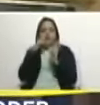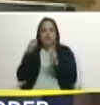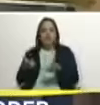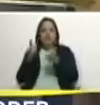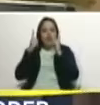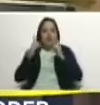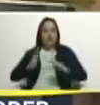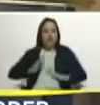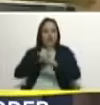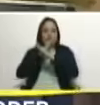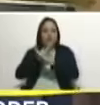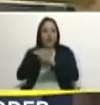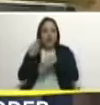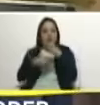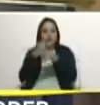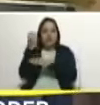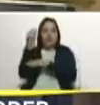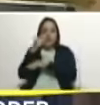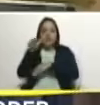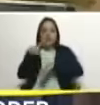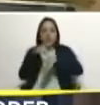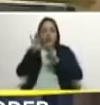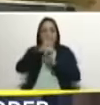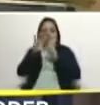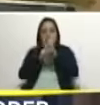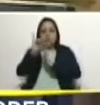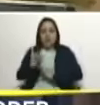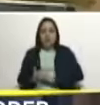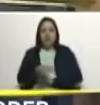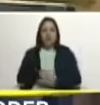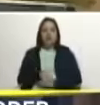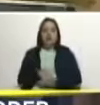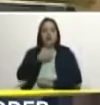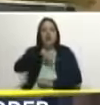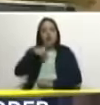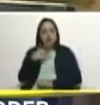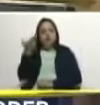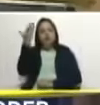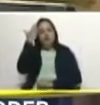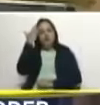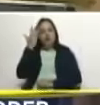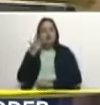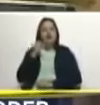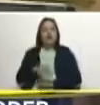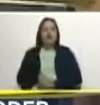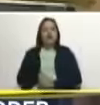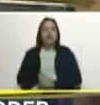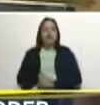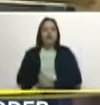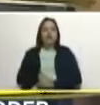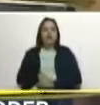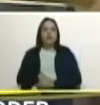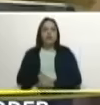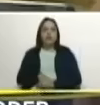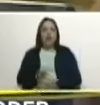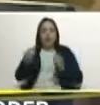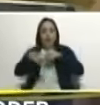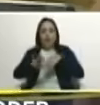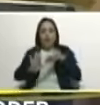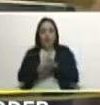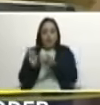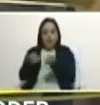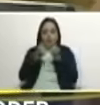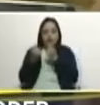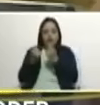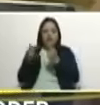Asamblea Nacional Constituyente. Nosotros sabemos que, por ejemplo, el Código de Comercio de Venezuela es un